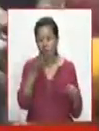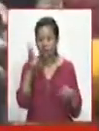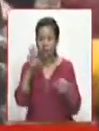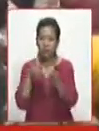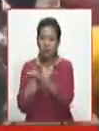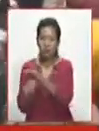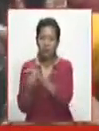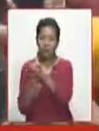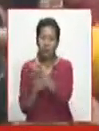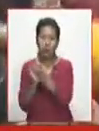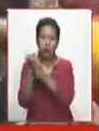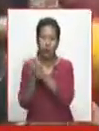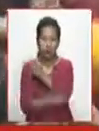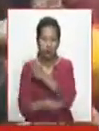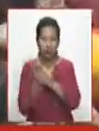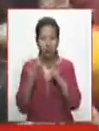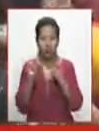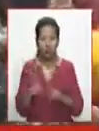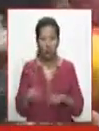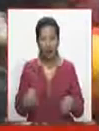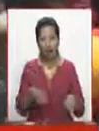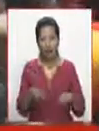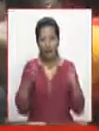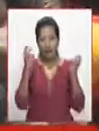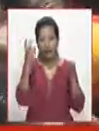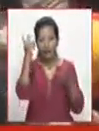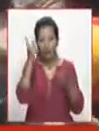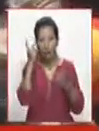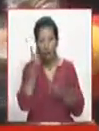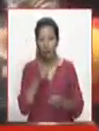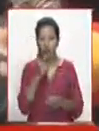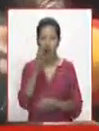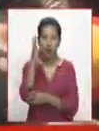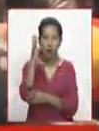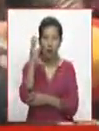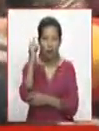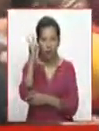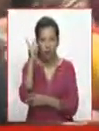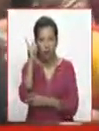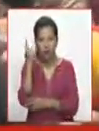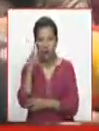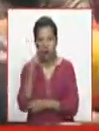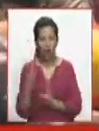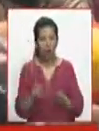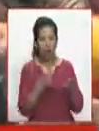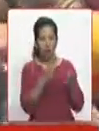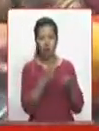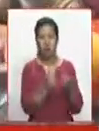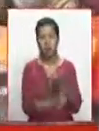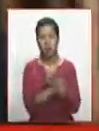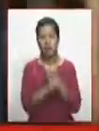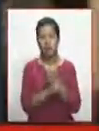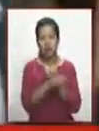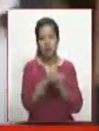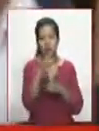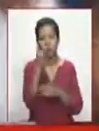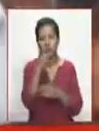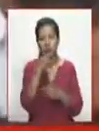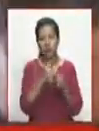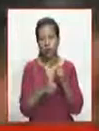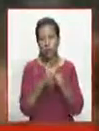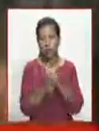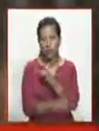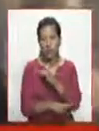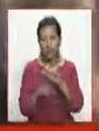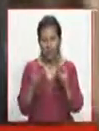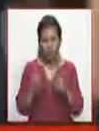de carácter político o realicen actos políticos que ponga en peligro la estabilidad del país que los persigue. Esa